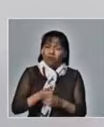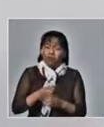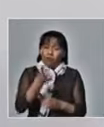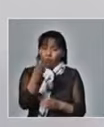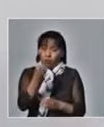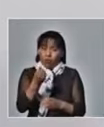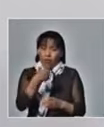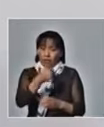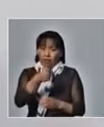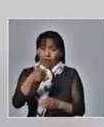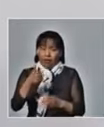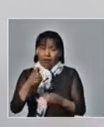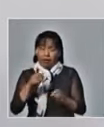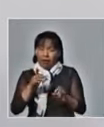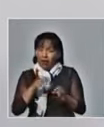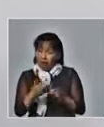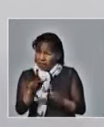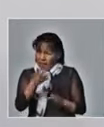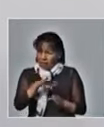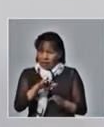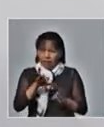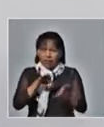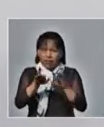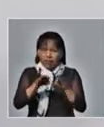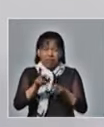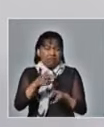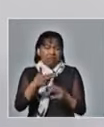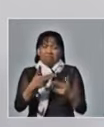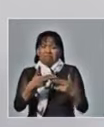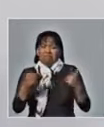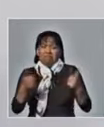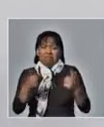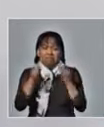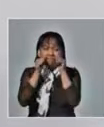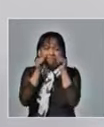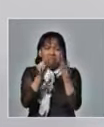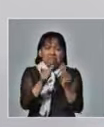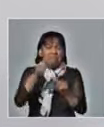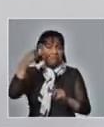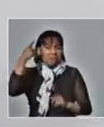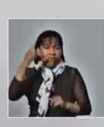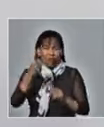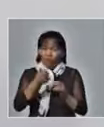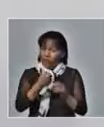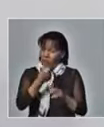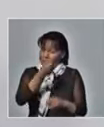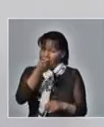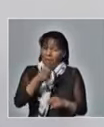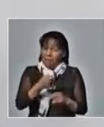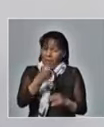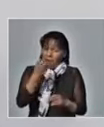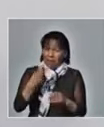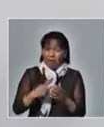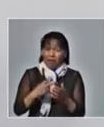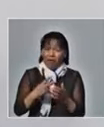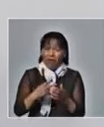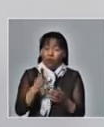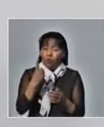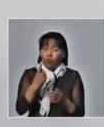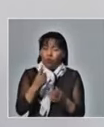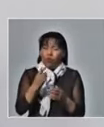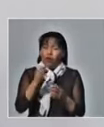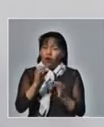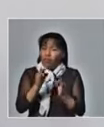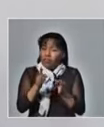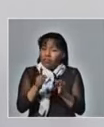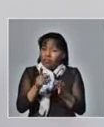9 de cada 10 empleos los generan ellos y nadie los está atendiendo. Para ellos, en Puebla va a haber por primera vez en la historia una oficina de defensa del